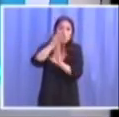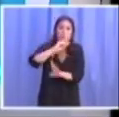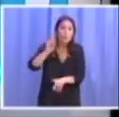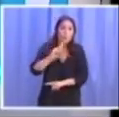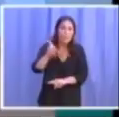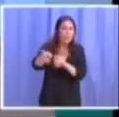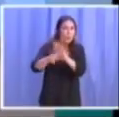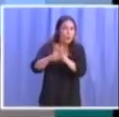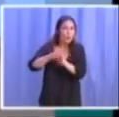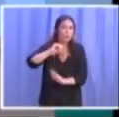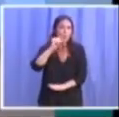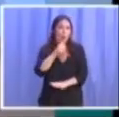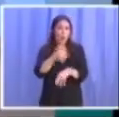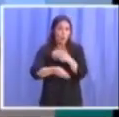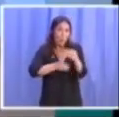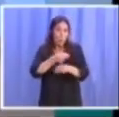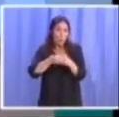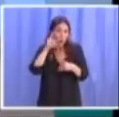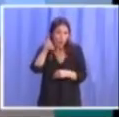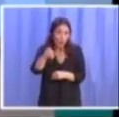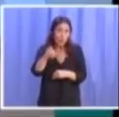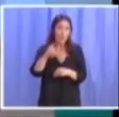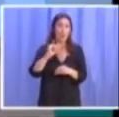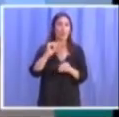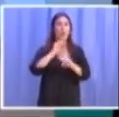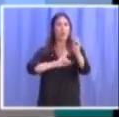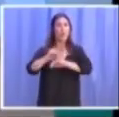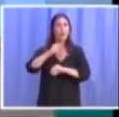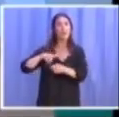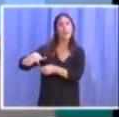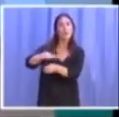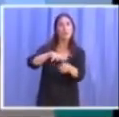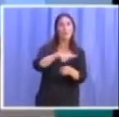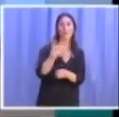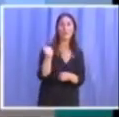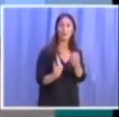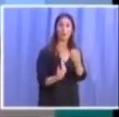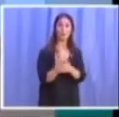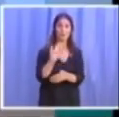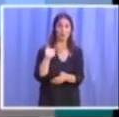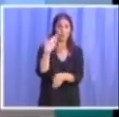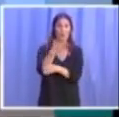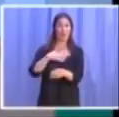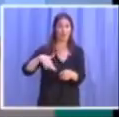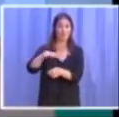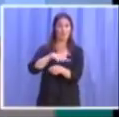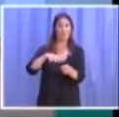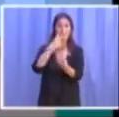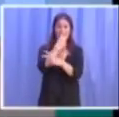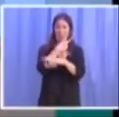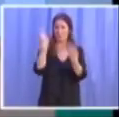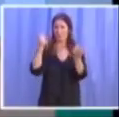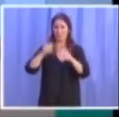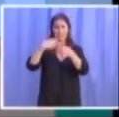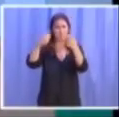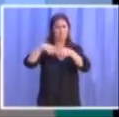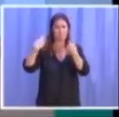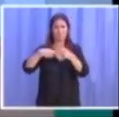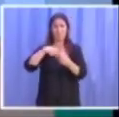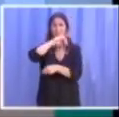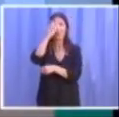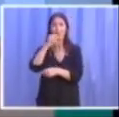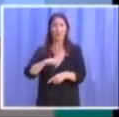esto siga sucediendo. El arreglar los espacios, que el otro día estuve, los espacios públicos que están desastrosos. El